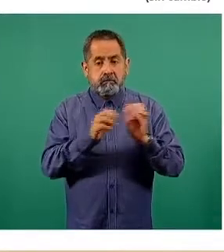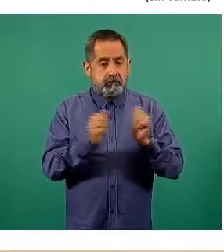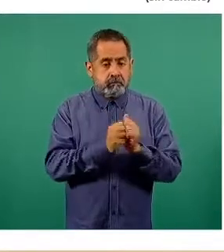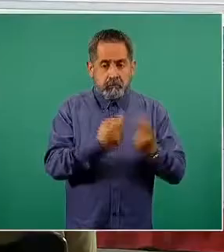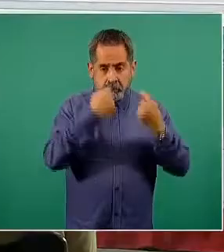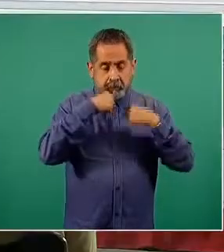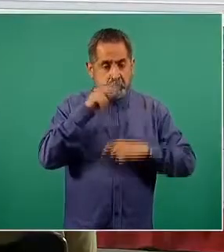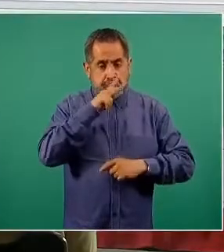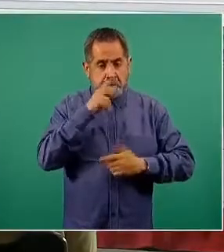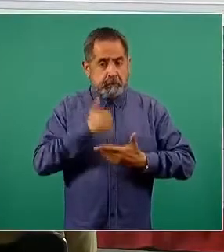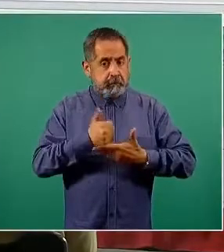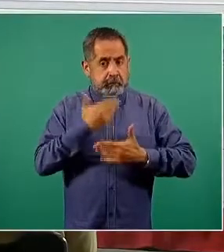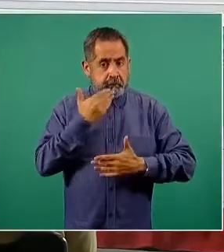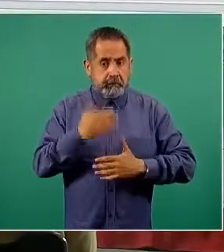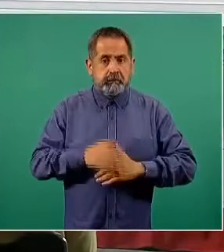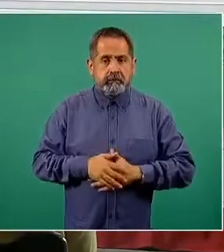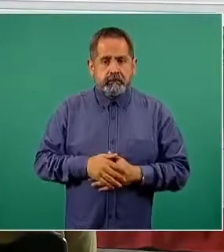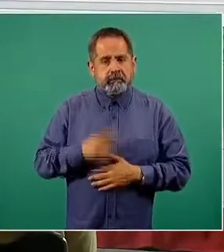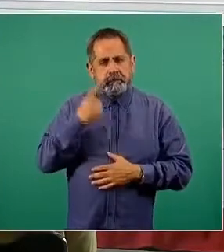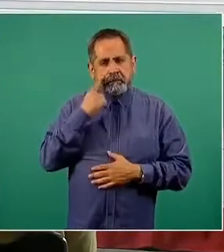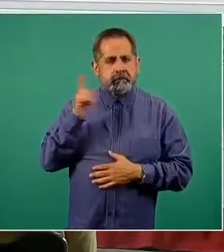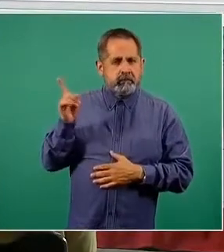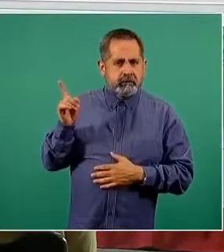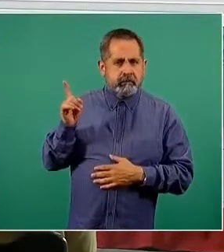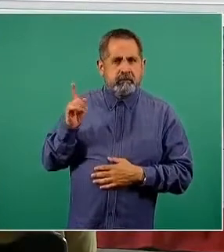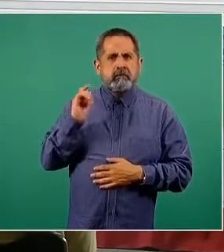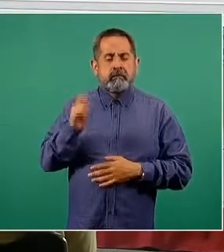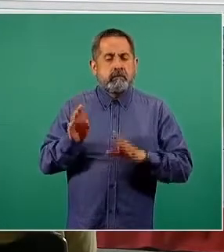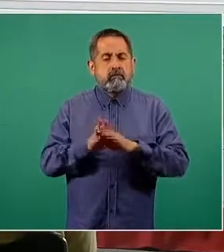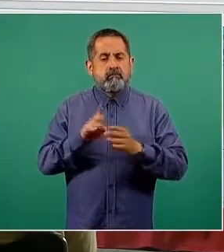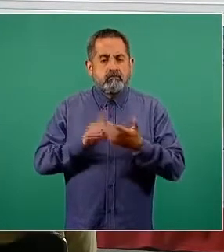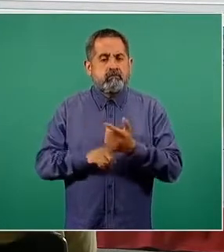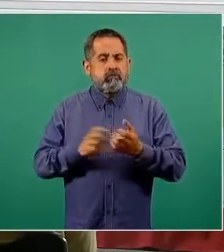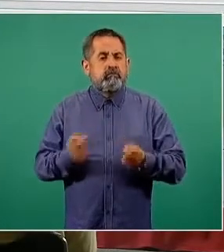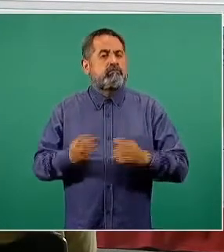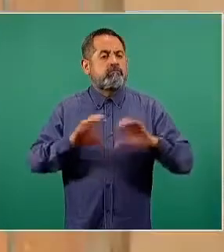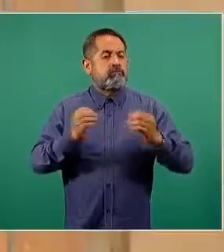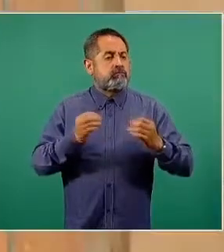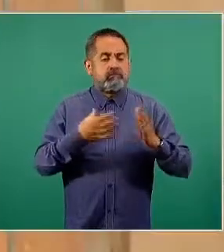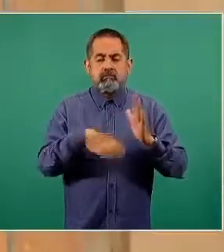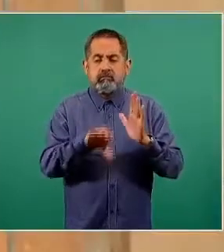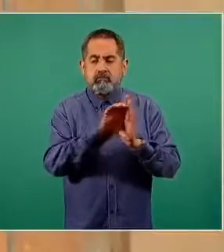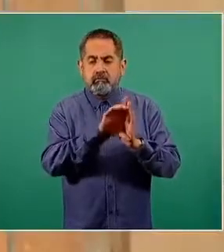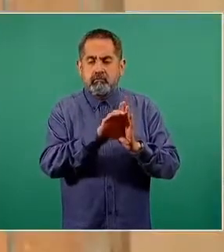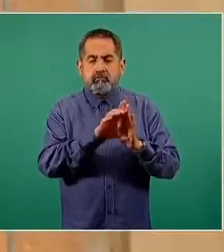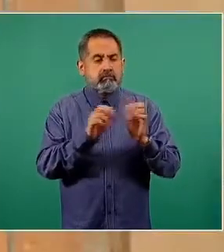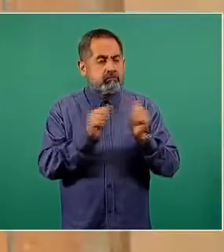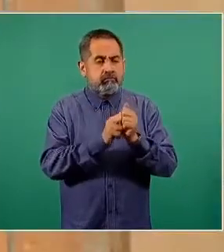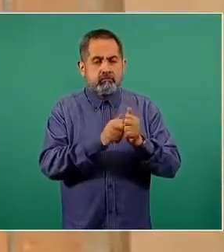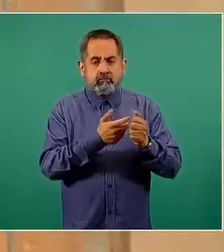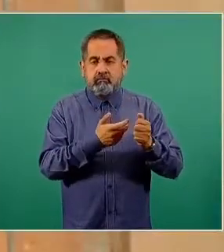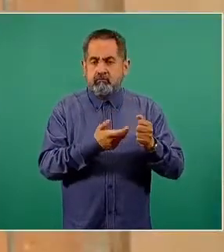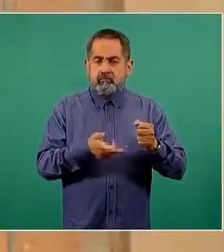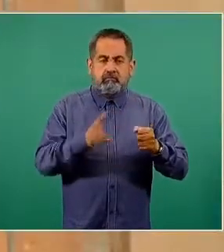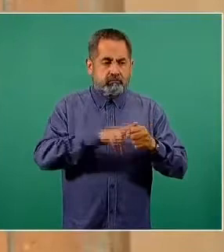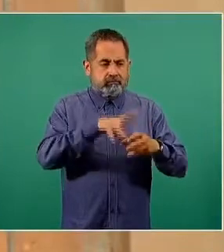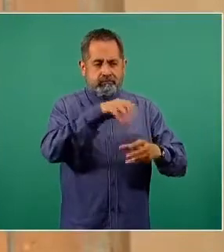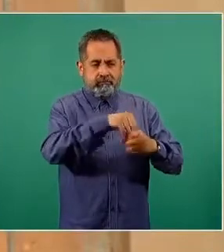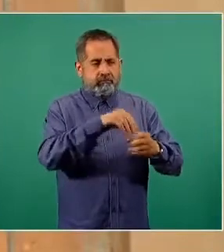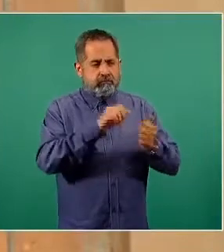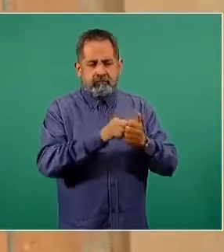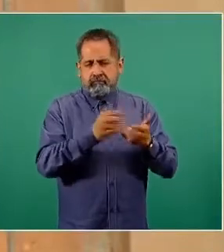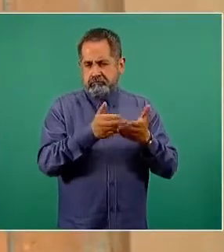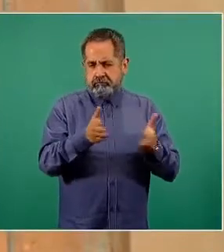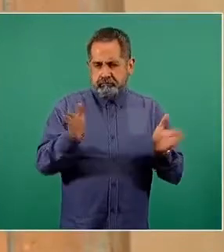siguiente diapositiva, vamos a especificar en las que tienen las camas con hospitalización